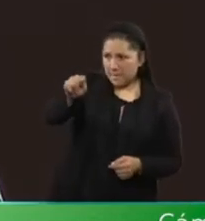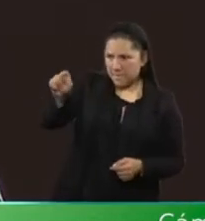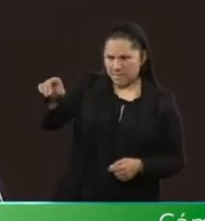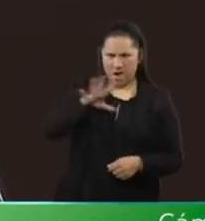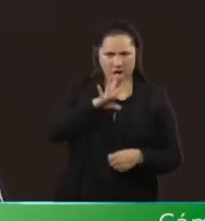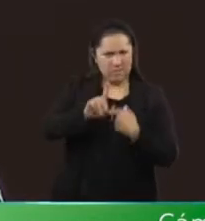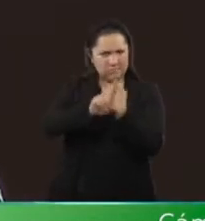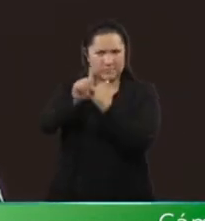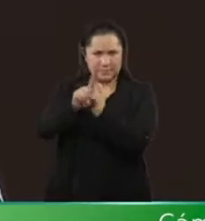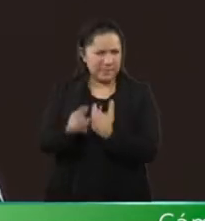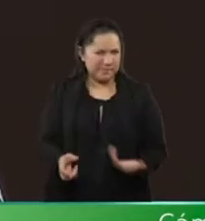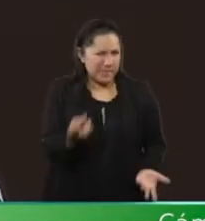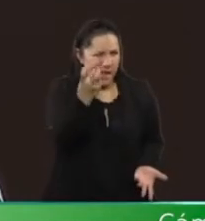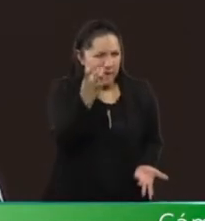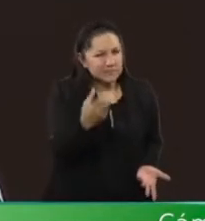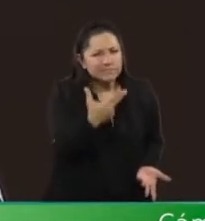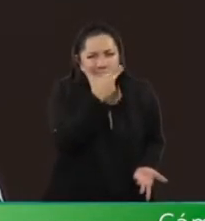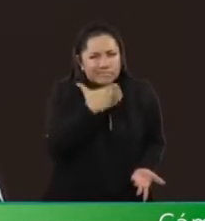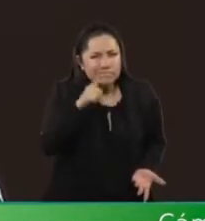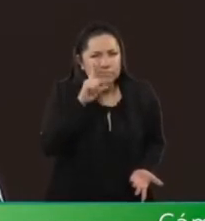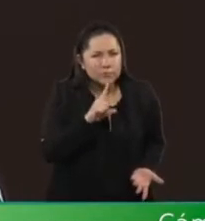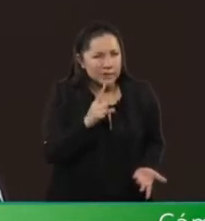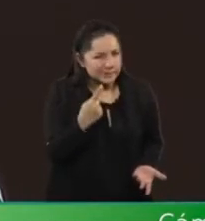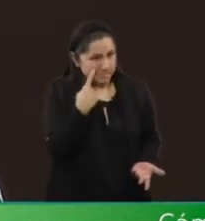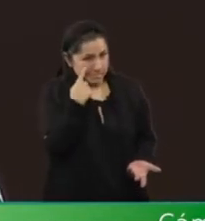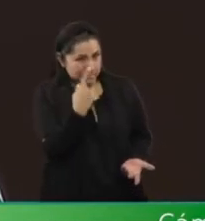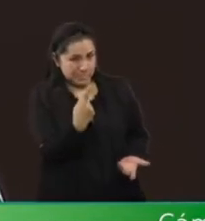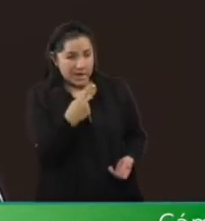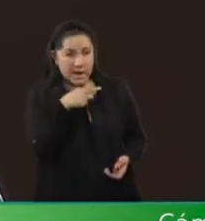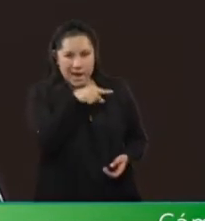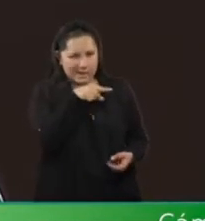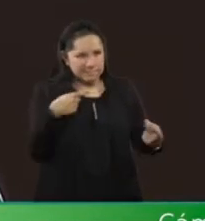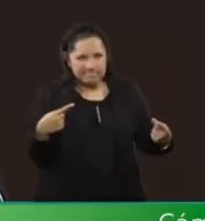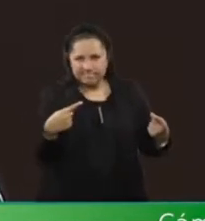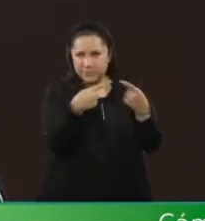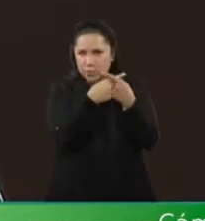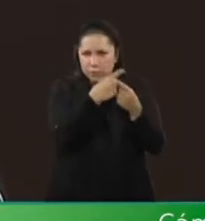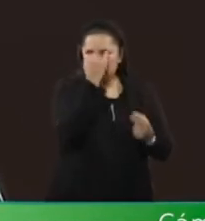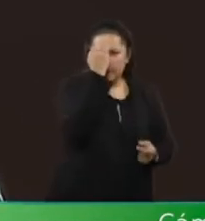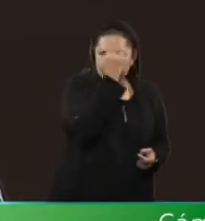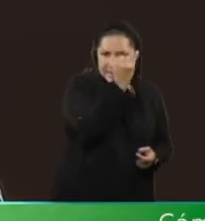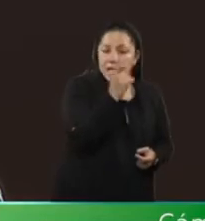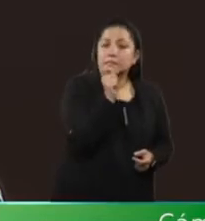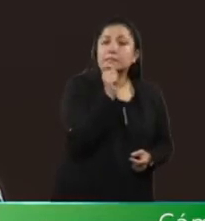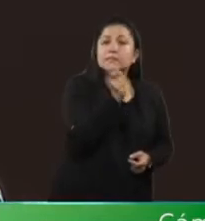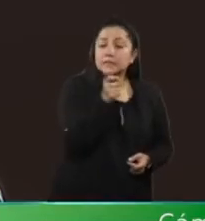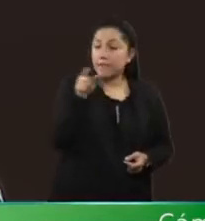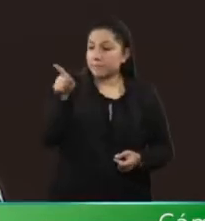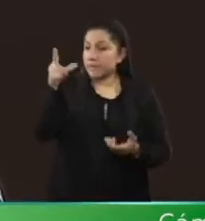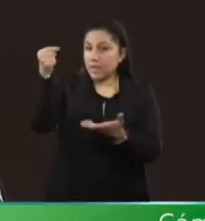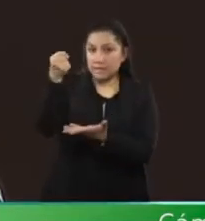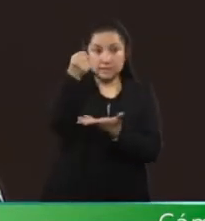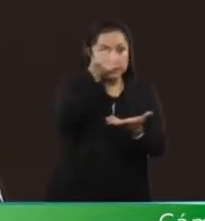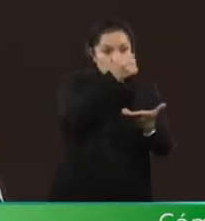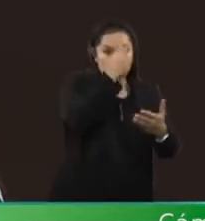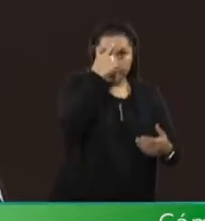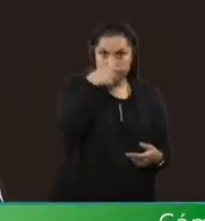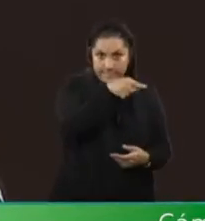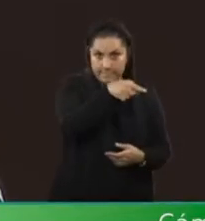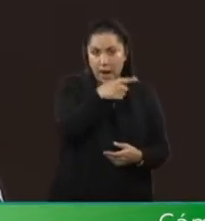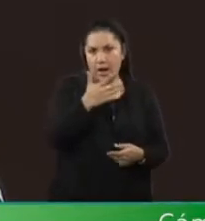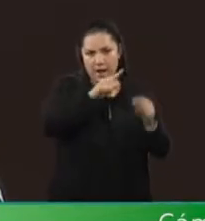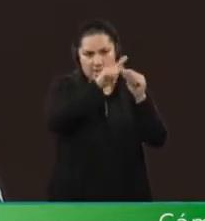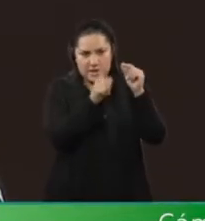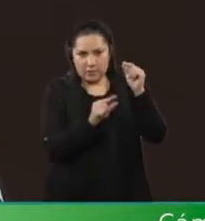ejemplo de incongruencia, el presupuesto que se le ha quitado a los institutos nacionales de los pueblos indígenas